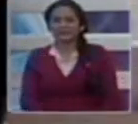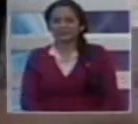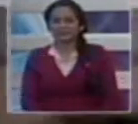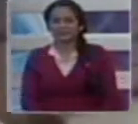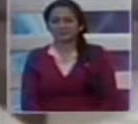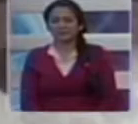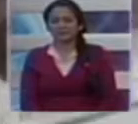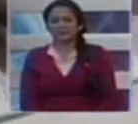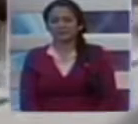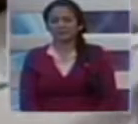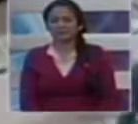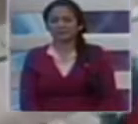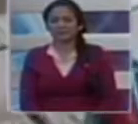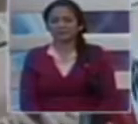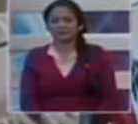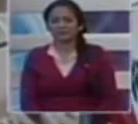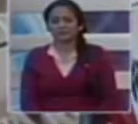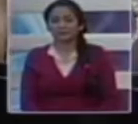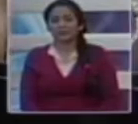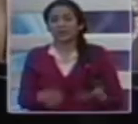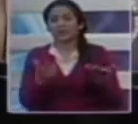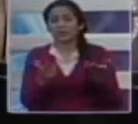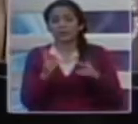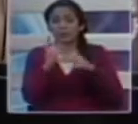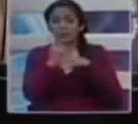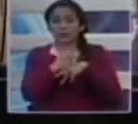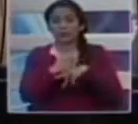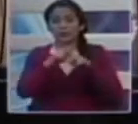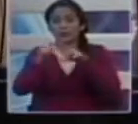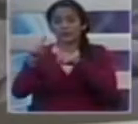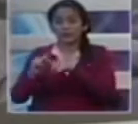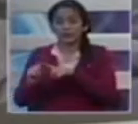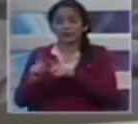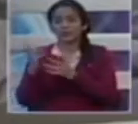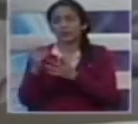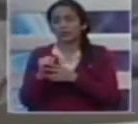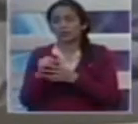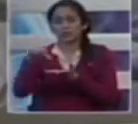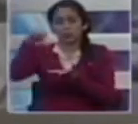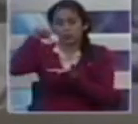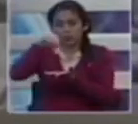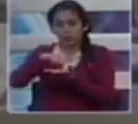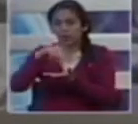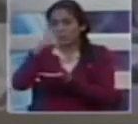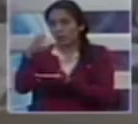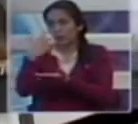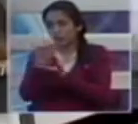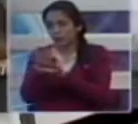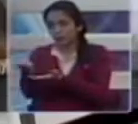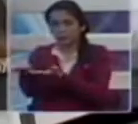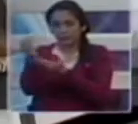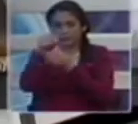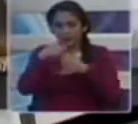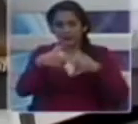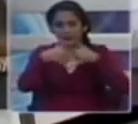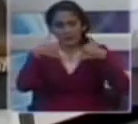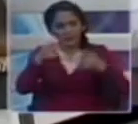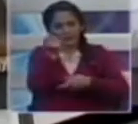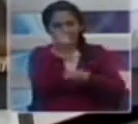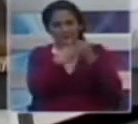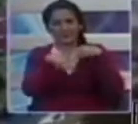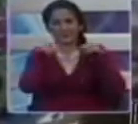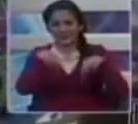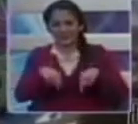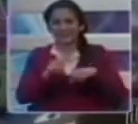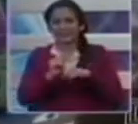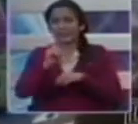de otras ciudades y que las hemos traído acá. La mayoría de nuestros productos son ecuatorianos, son hechos por diseñadores ecuatorianos, y creemos